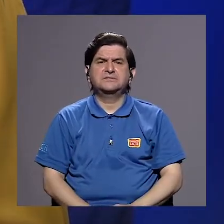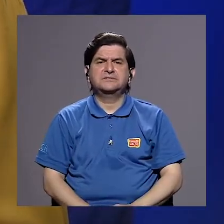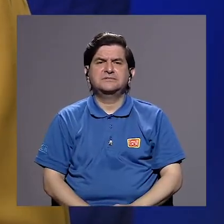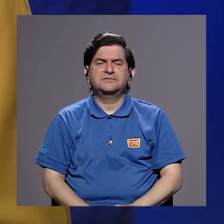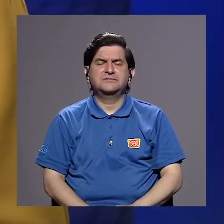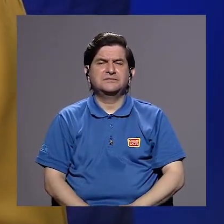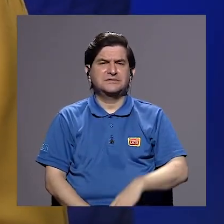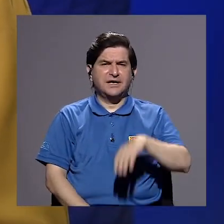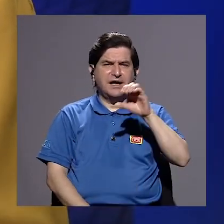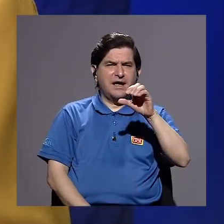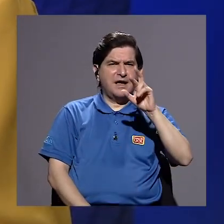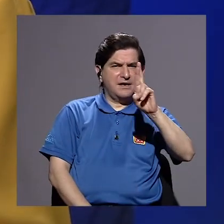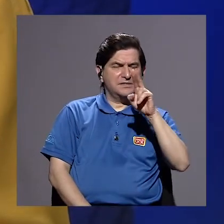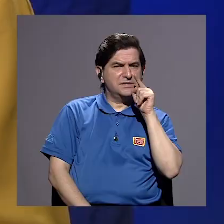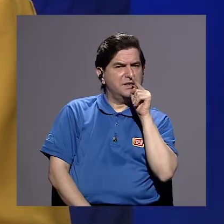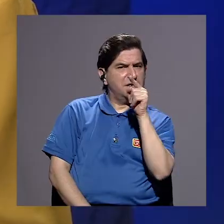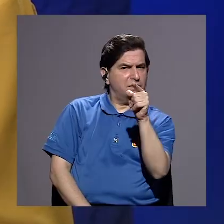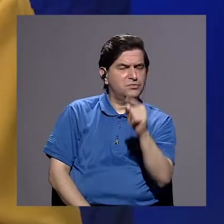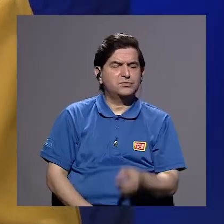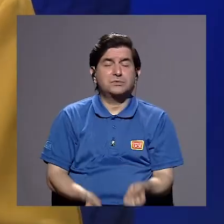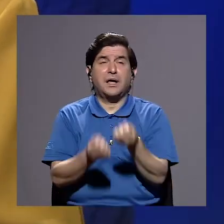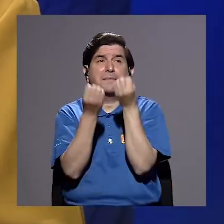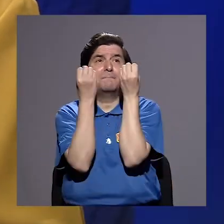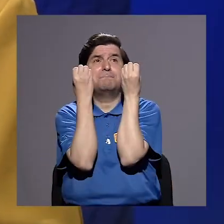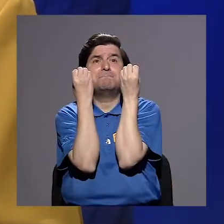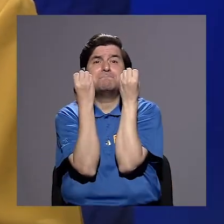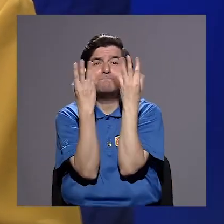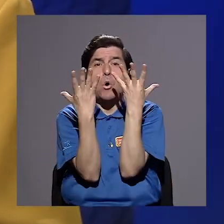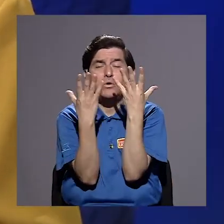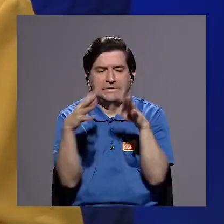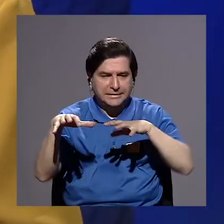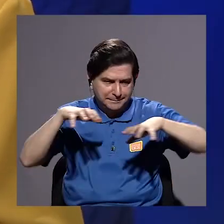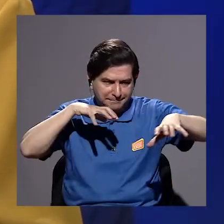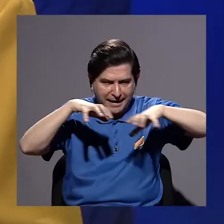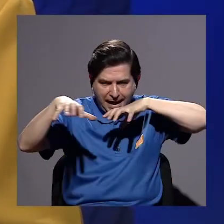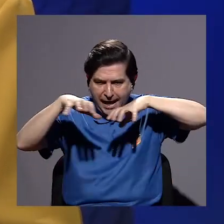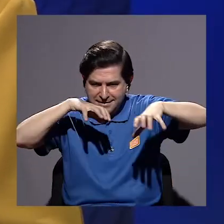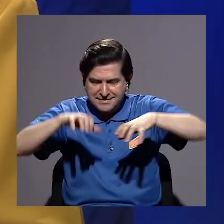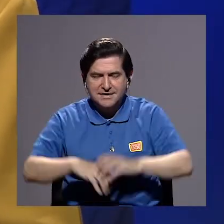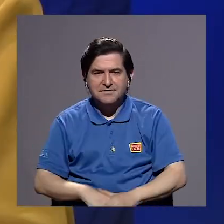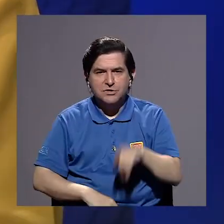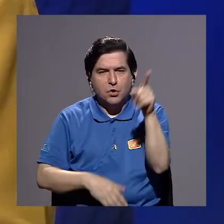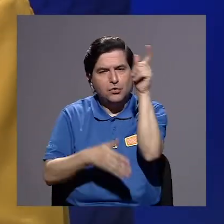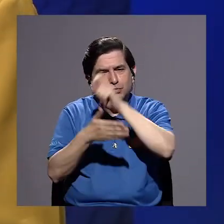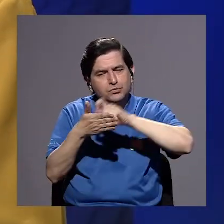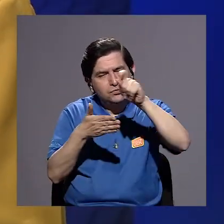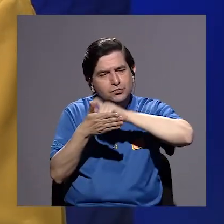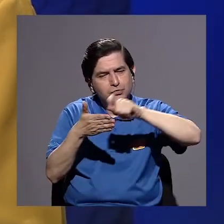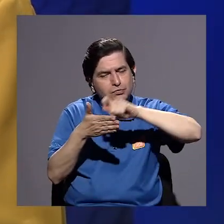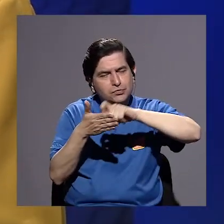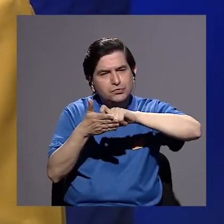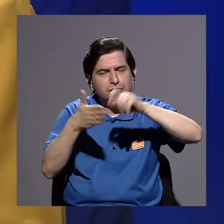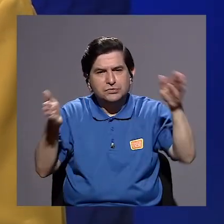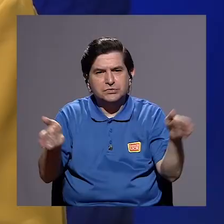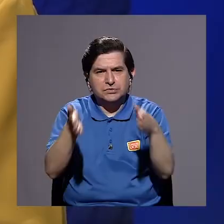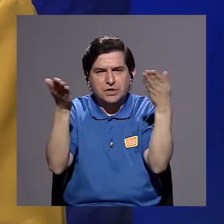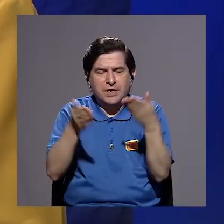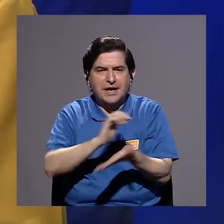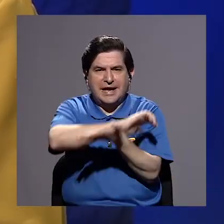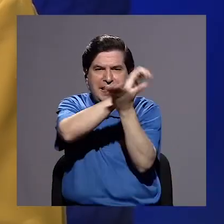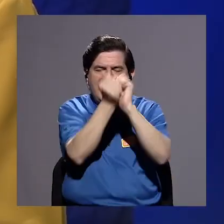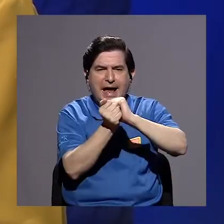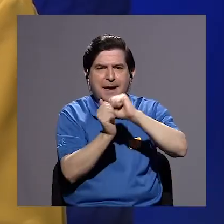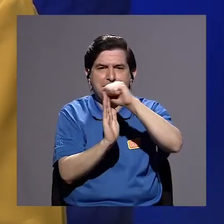Cristina, usted dentro de sus múltiples actividades fue la redactora, la impulsora de